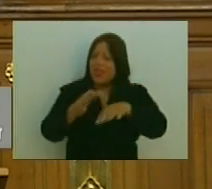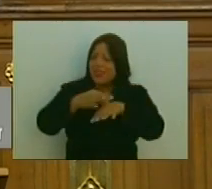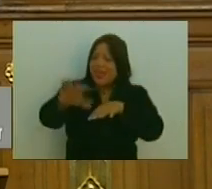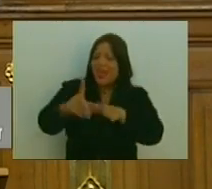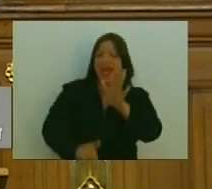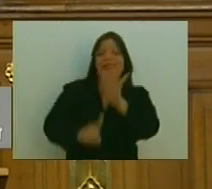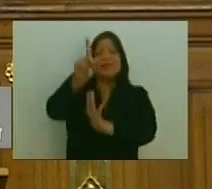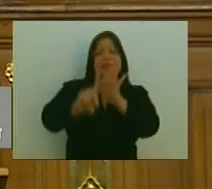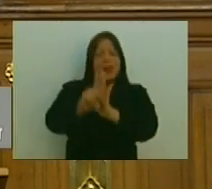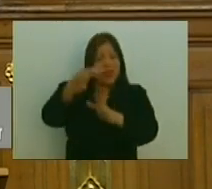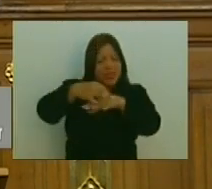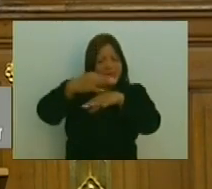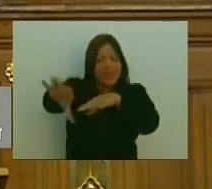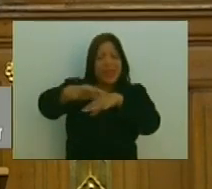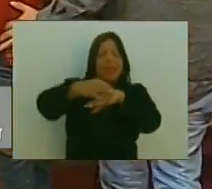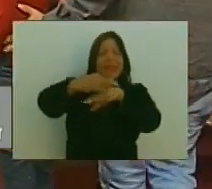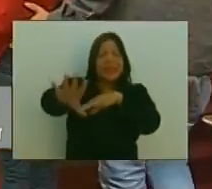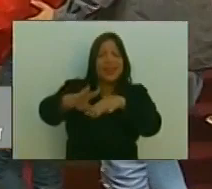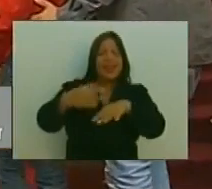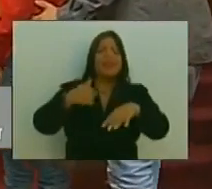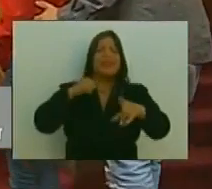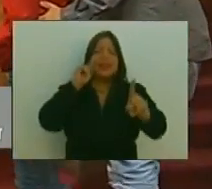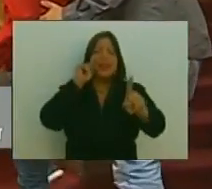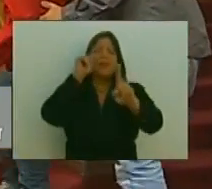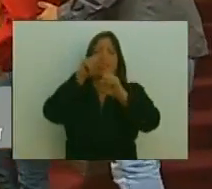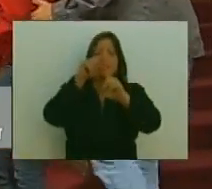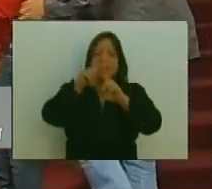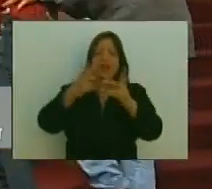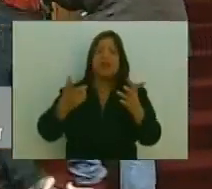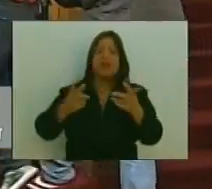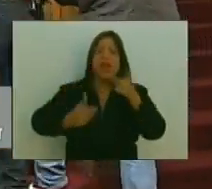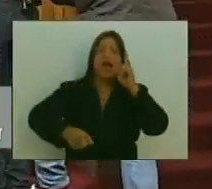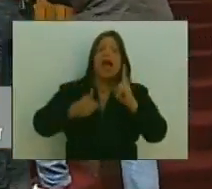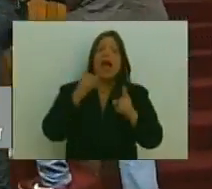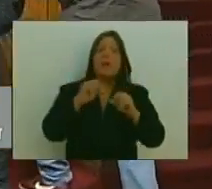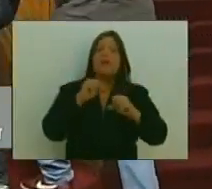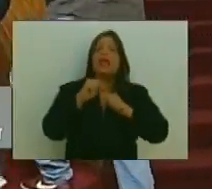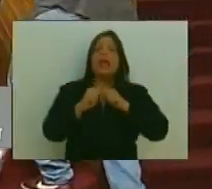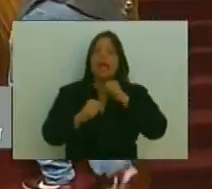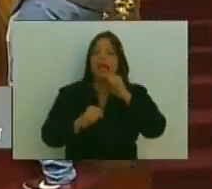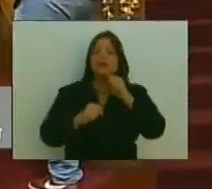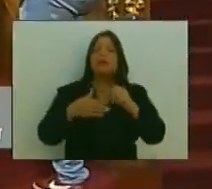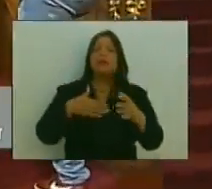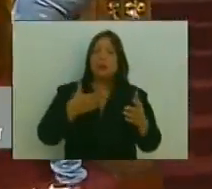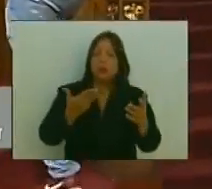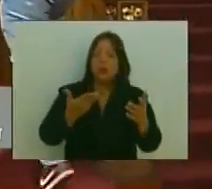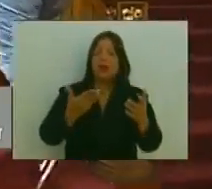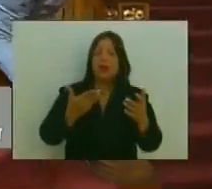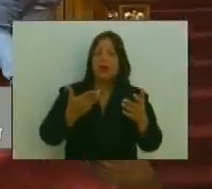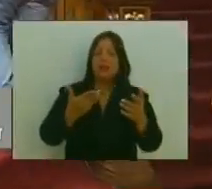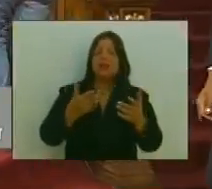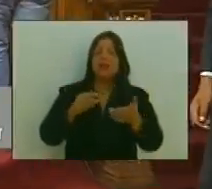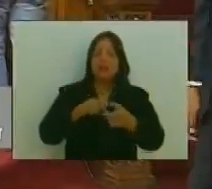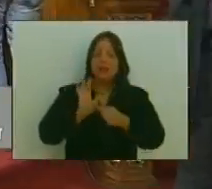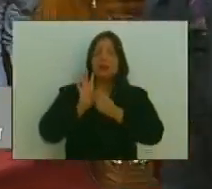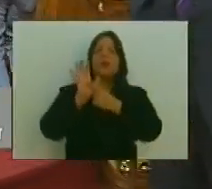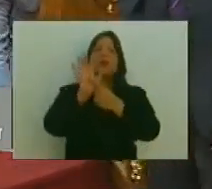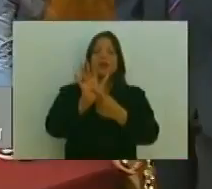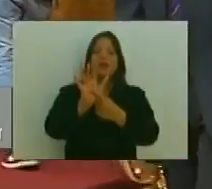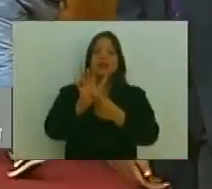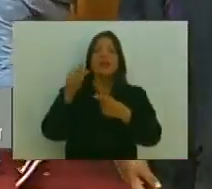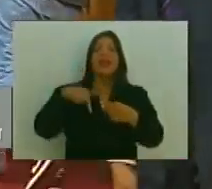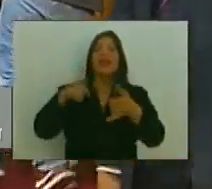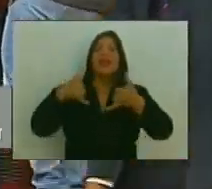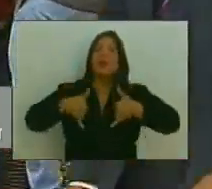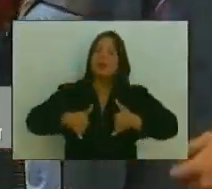Ellos pueden, ellos tienen metas. Son un poquito más lentos, pero sí pueden. Y se las voy a presentar, porque ella es mi